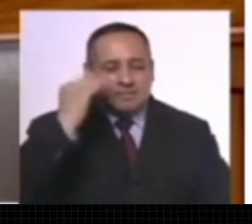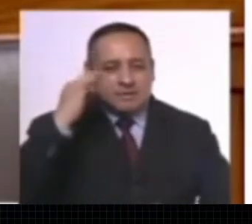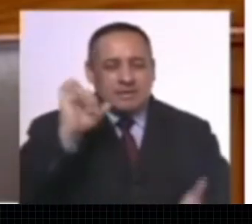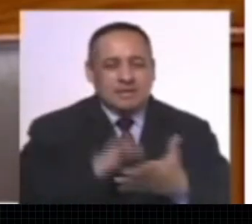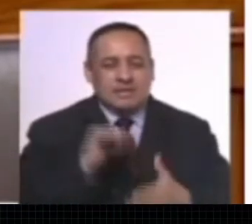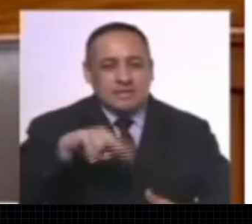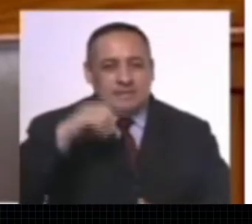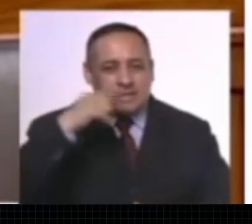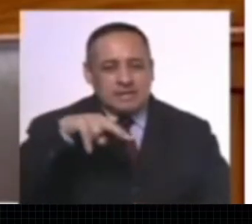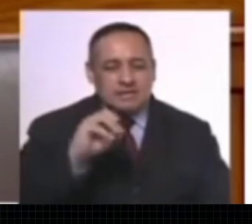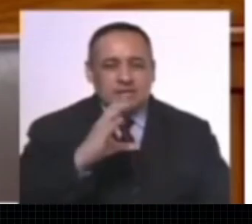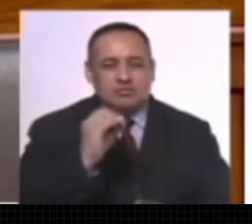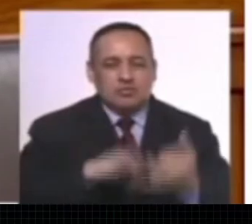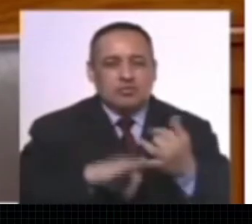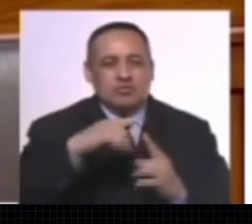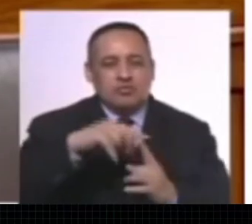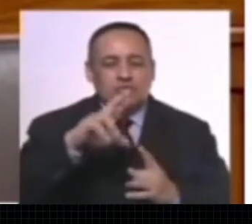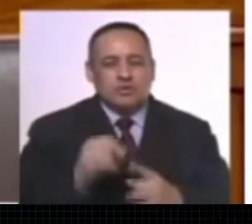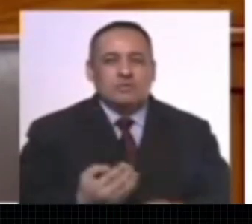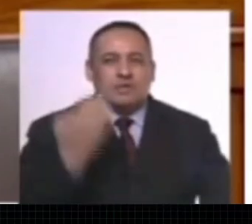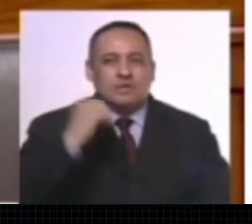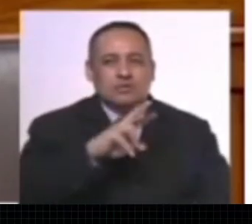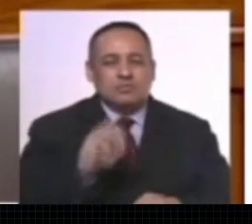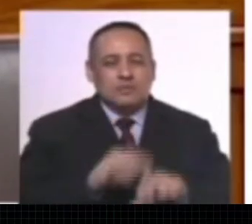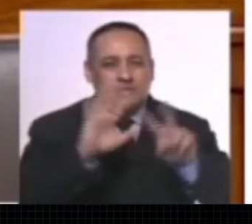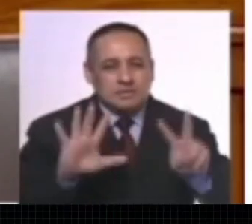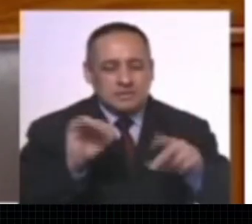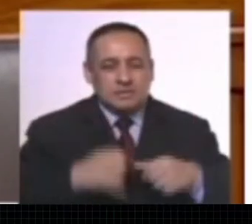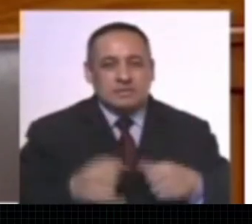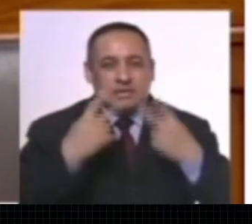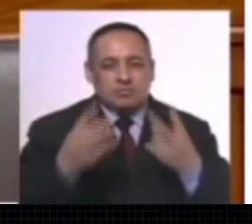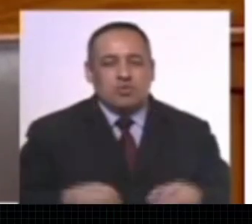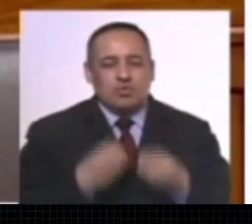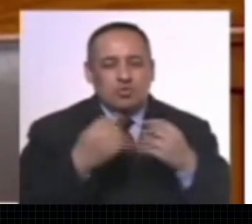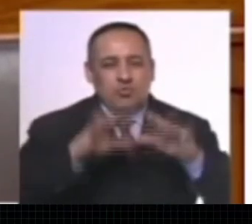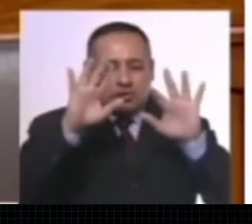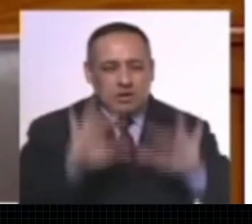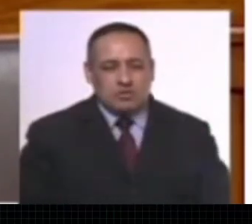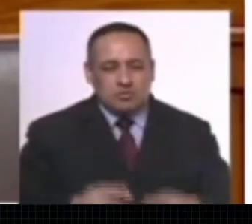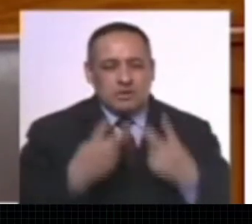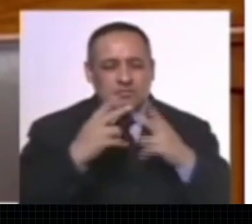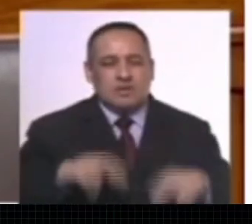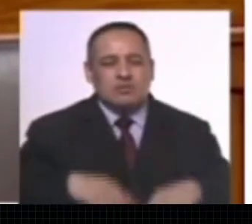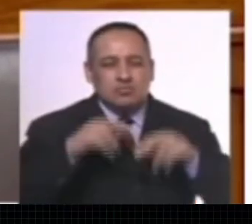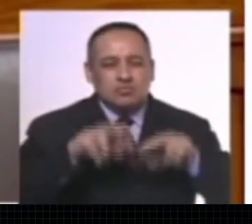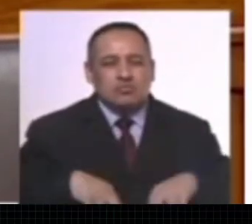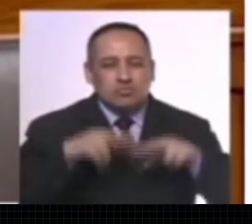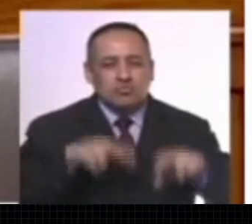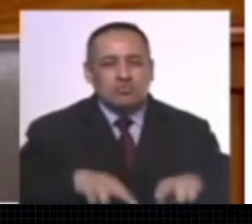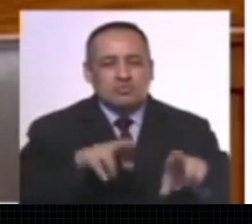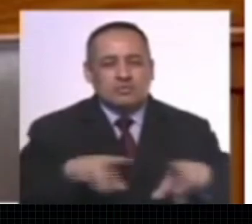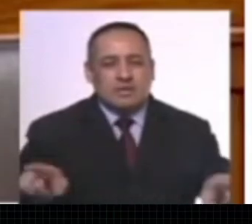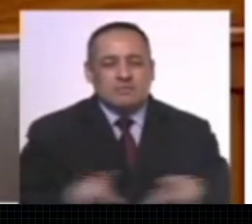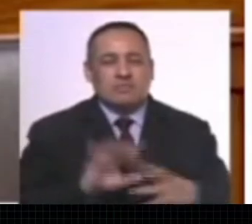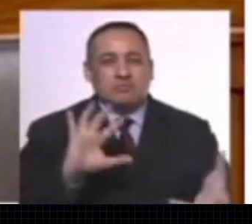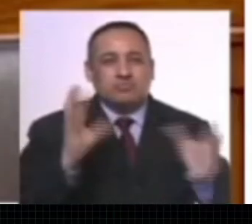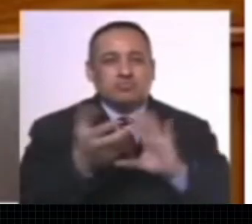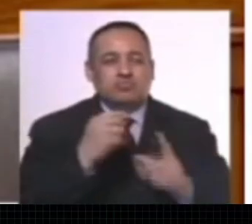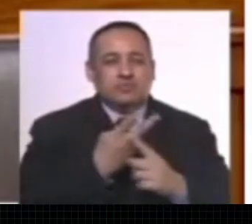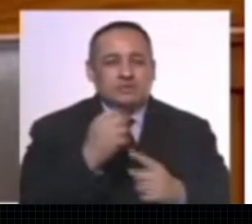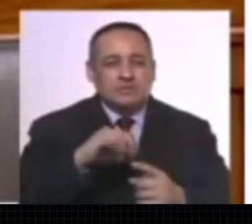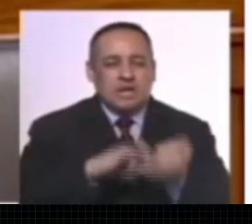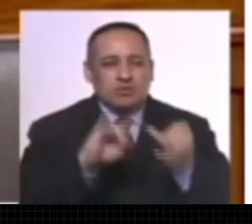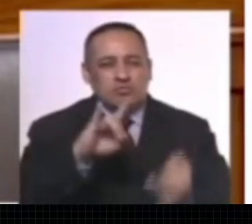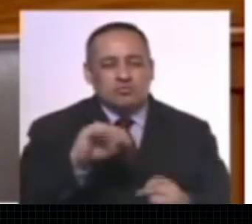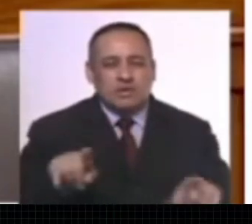del Niño costero del 2017. Se vio cómo las lluvias y los desbordes producto del ciclón Yaku